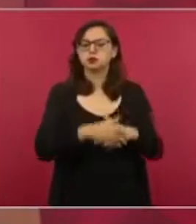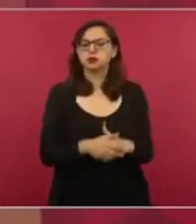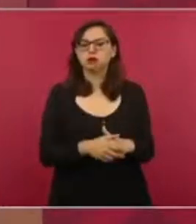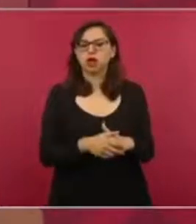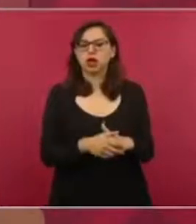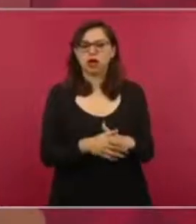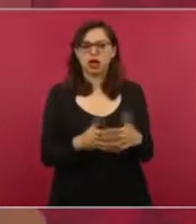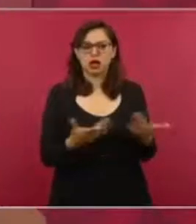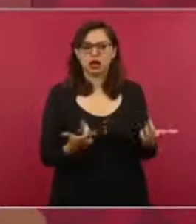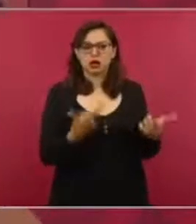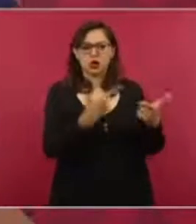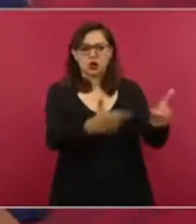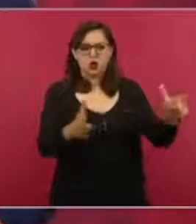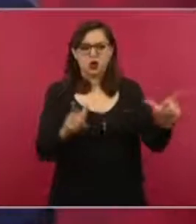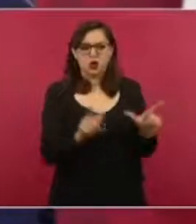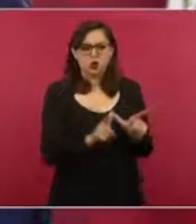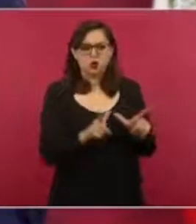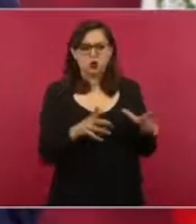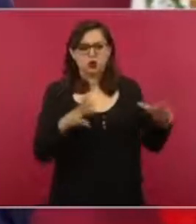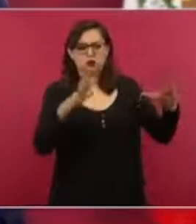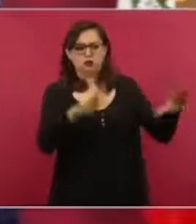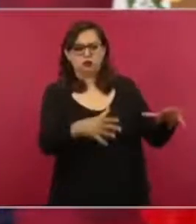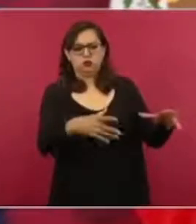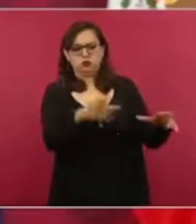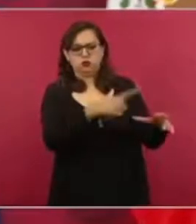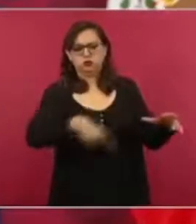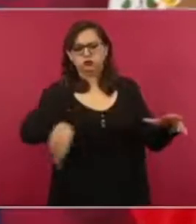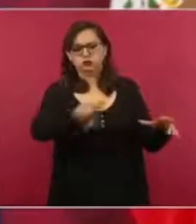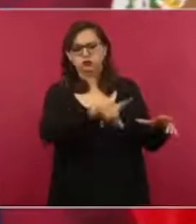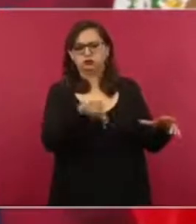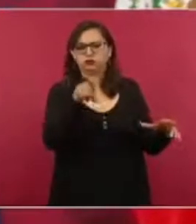de personas como la senadora.